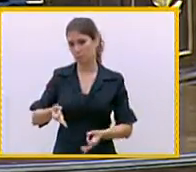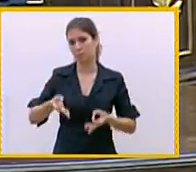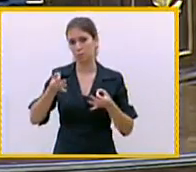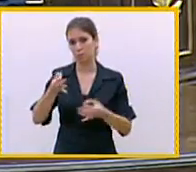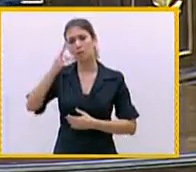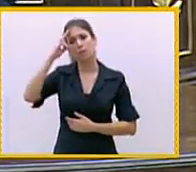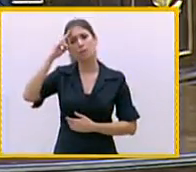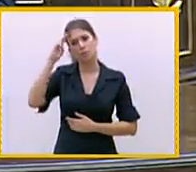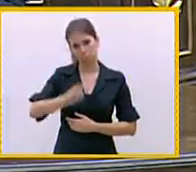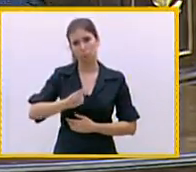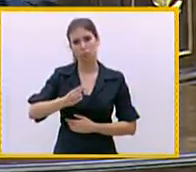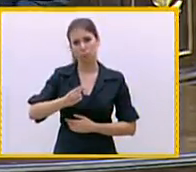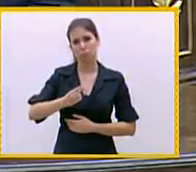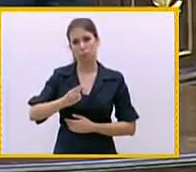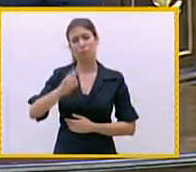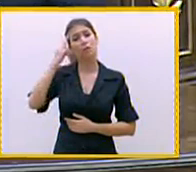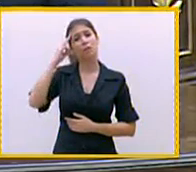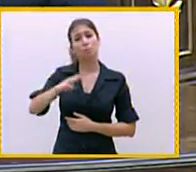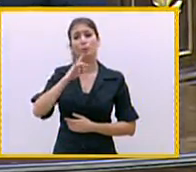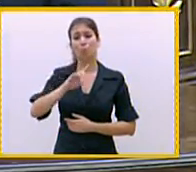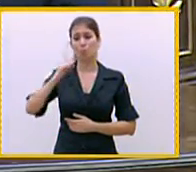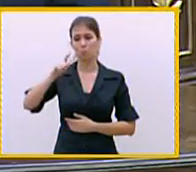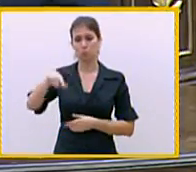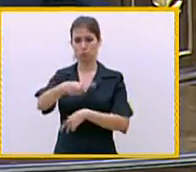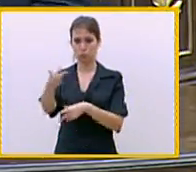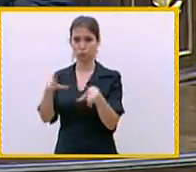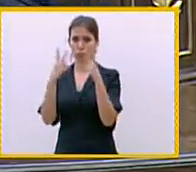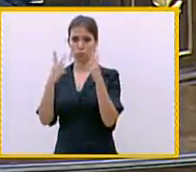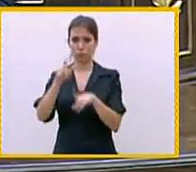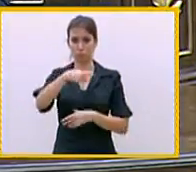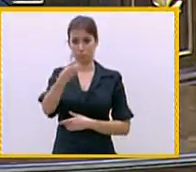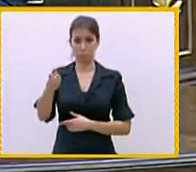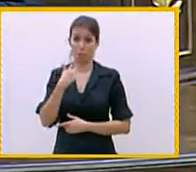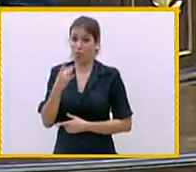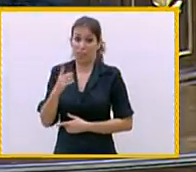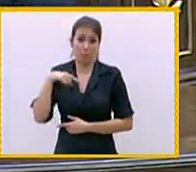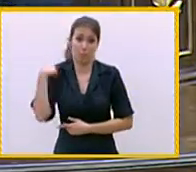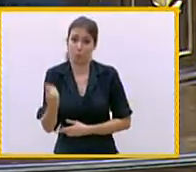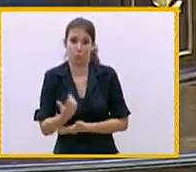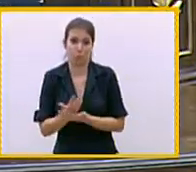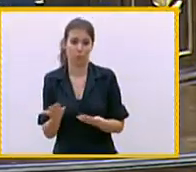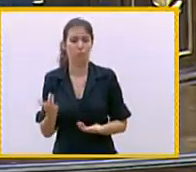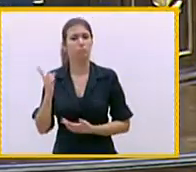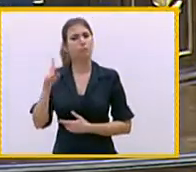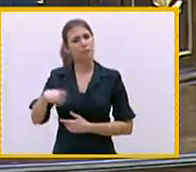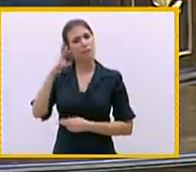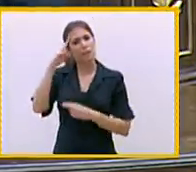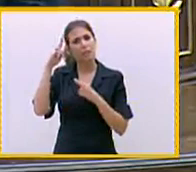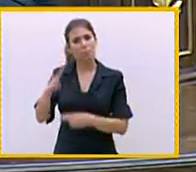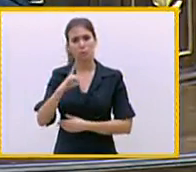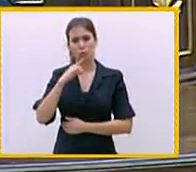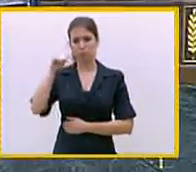respeto, en primer lugar, a los ciudadanos, a quienes nos debemos. De respeto a esta